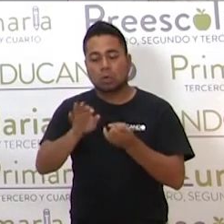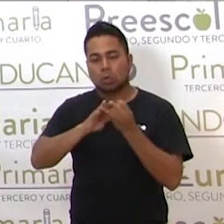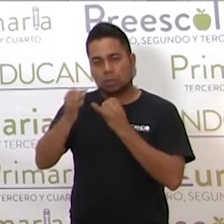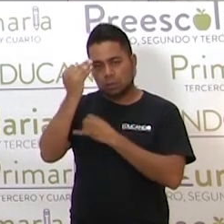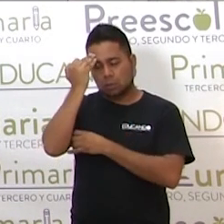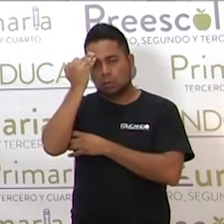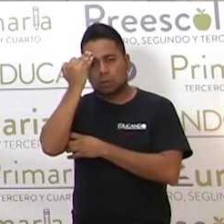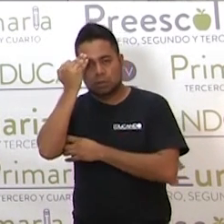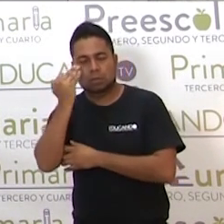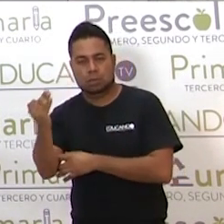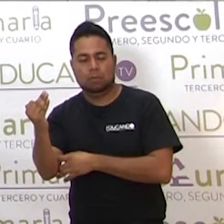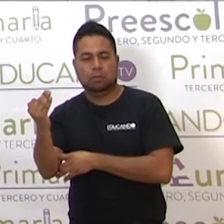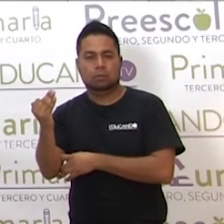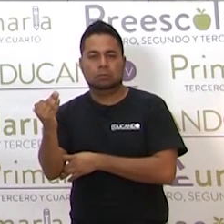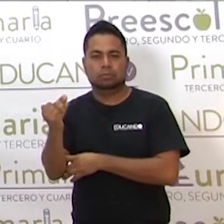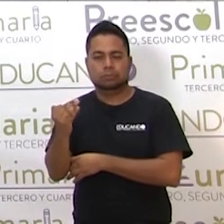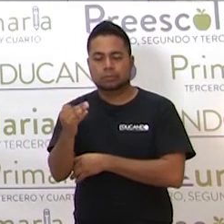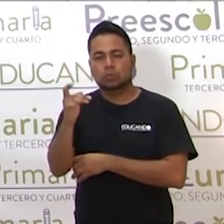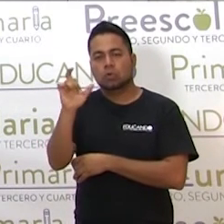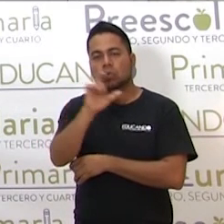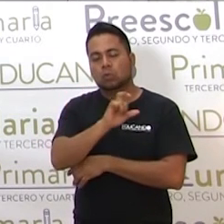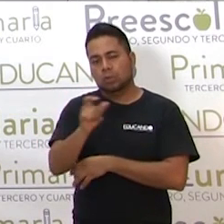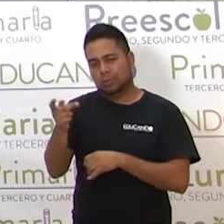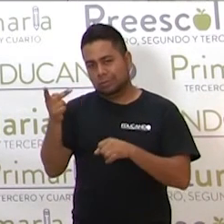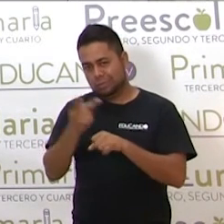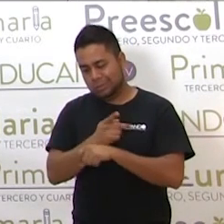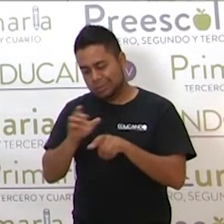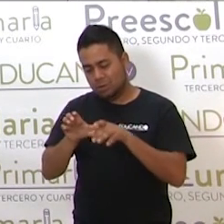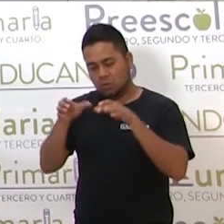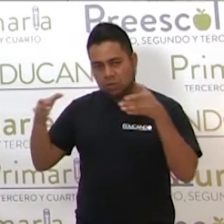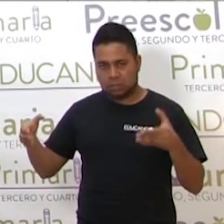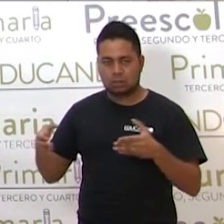que sucede el cuento.